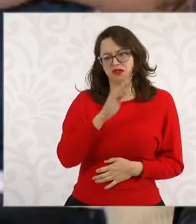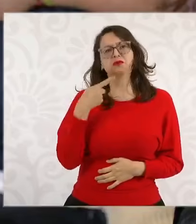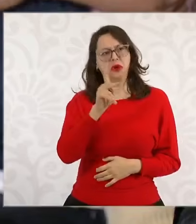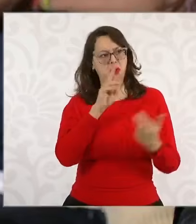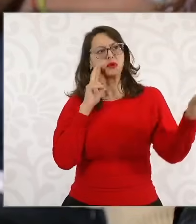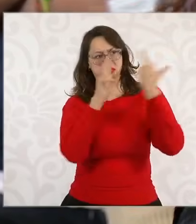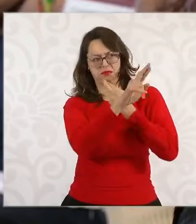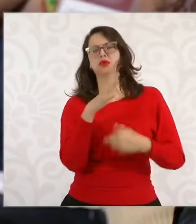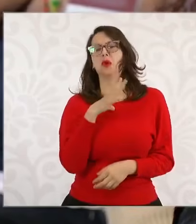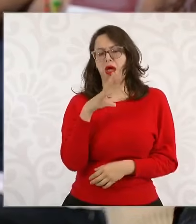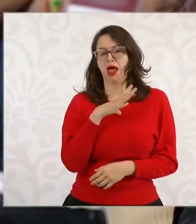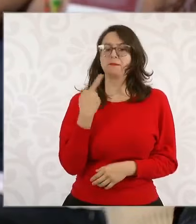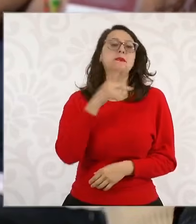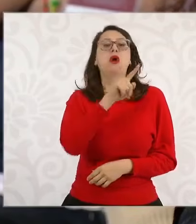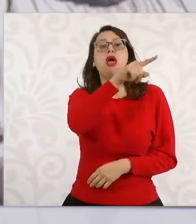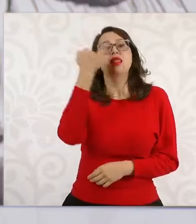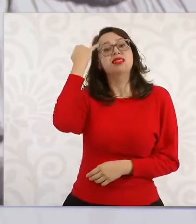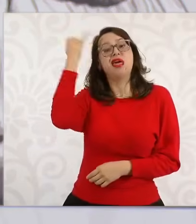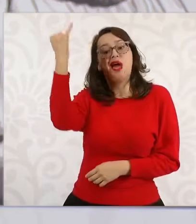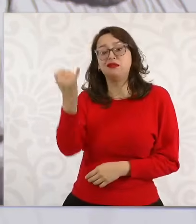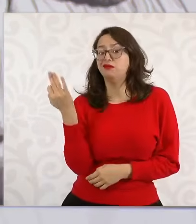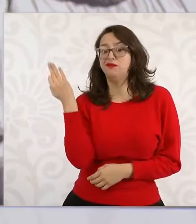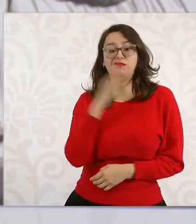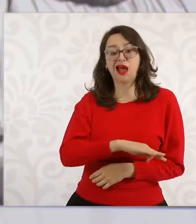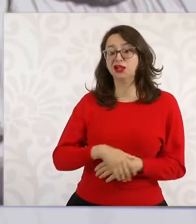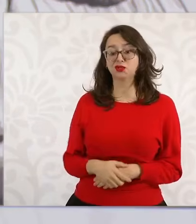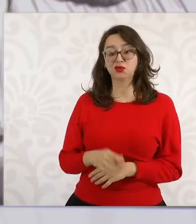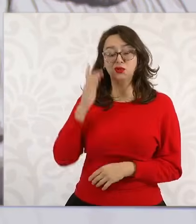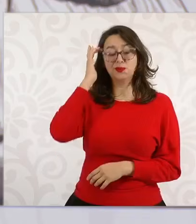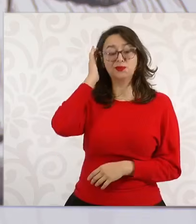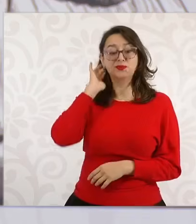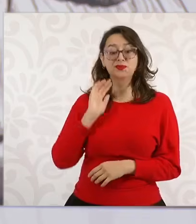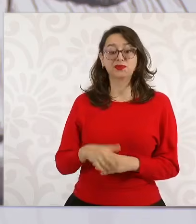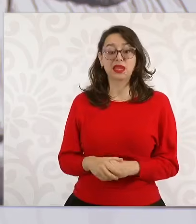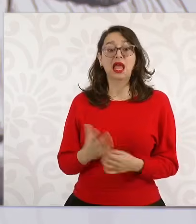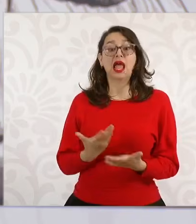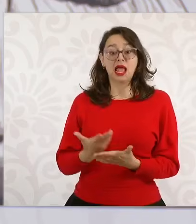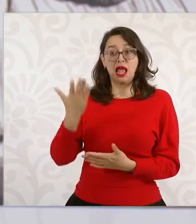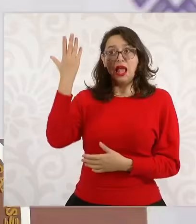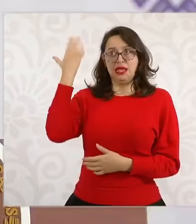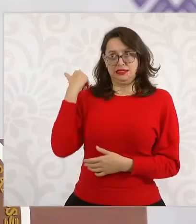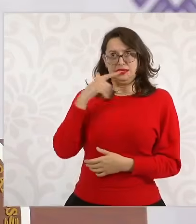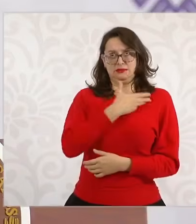Es absolutamente falso. La Casa Blanca sacó un comunicado cuando entró el presidente Trump,